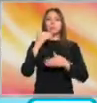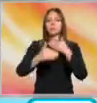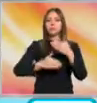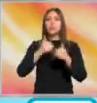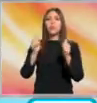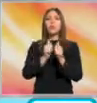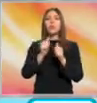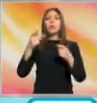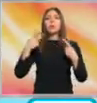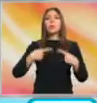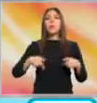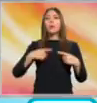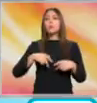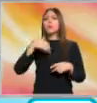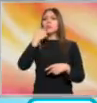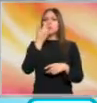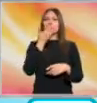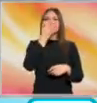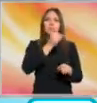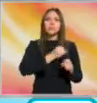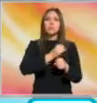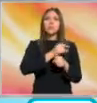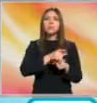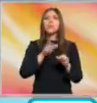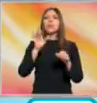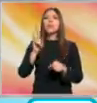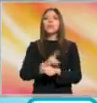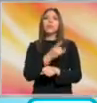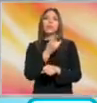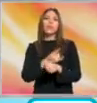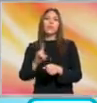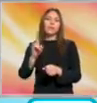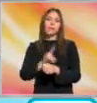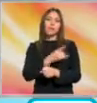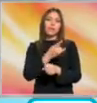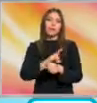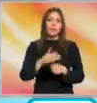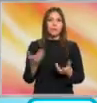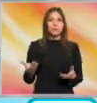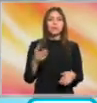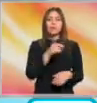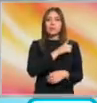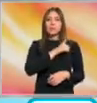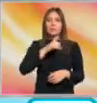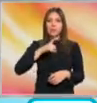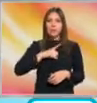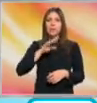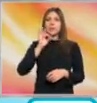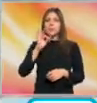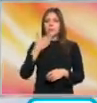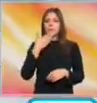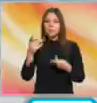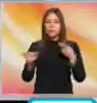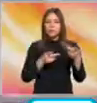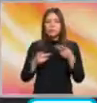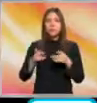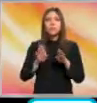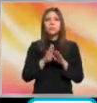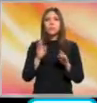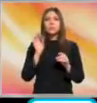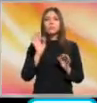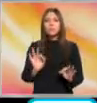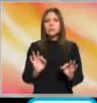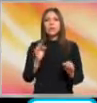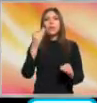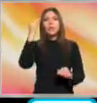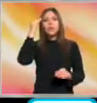con las clientas, con los clientes, ¿sí? ¿Por qué? Porque entonces debería de manejar mejor su tiempo, es una debilidad que él